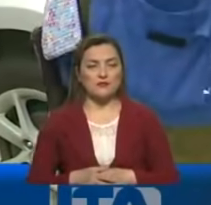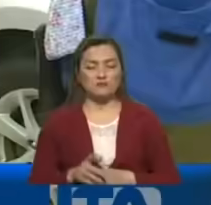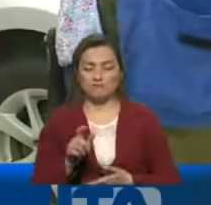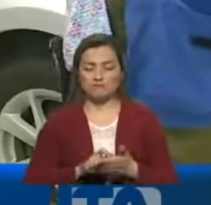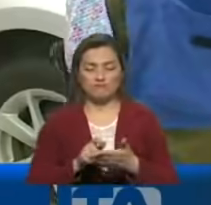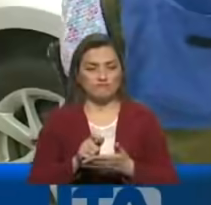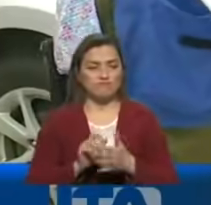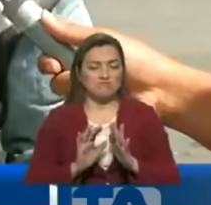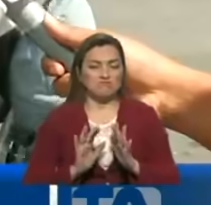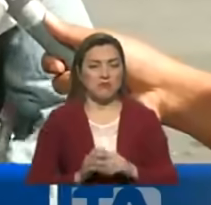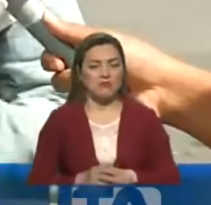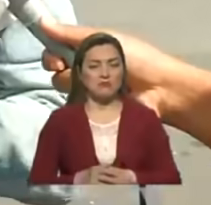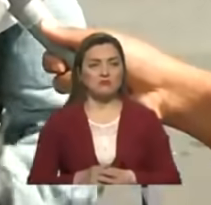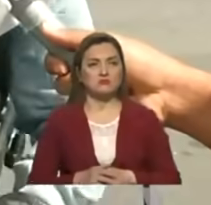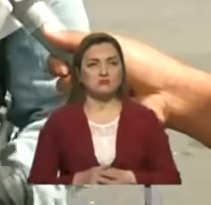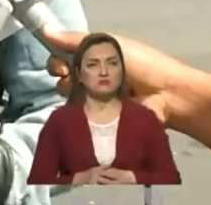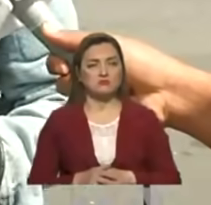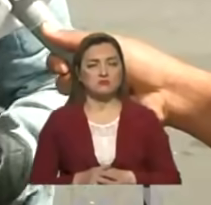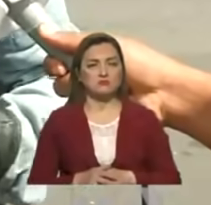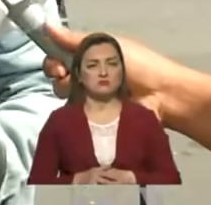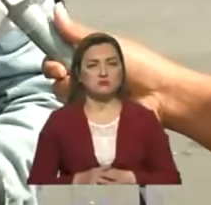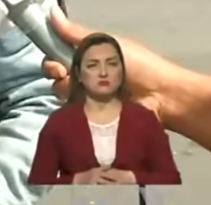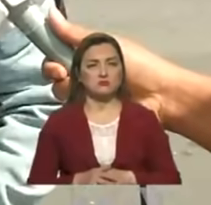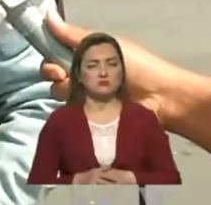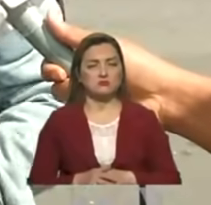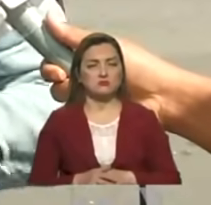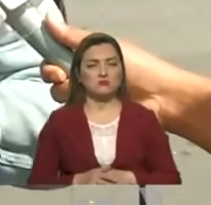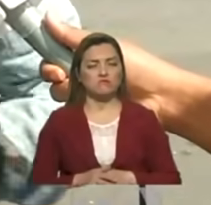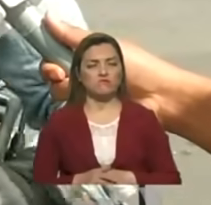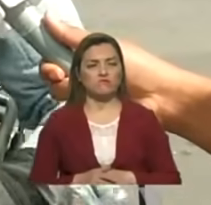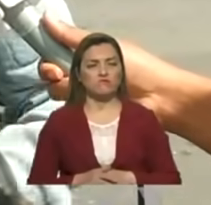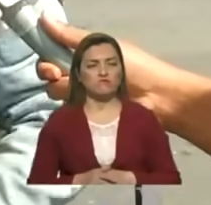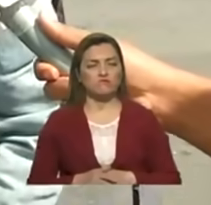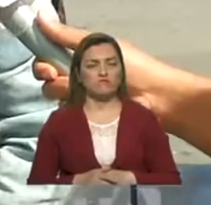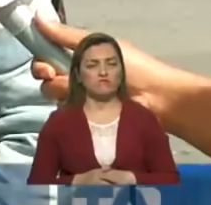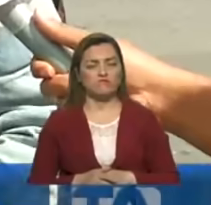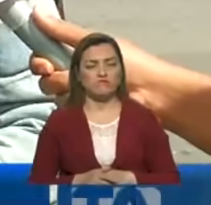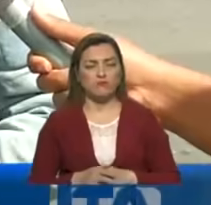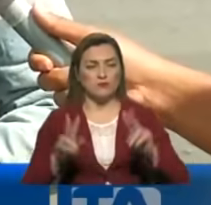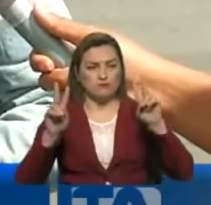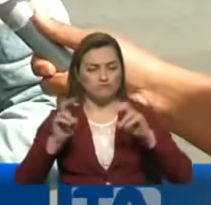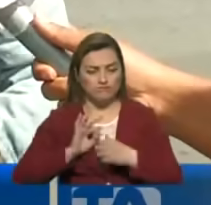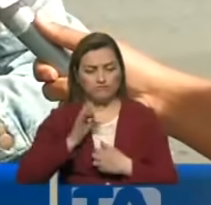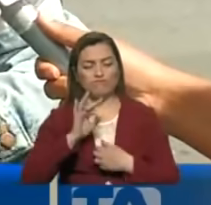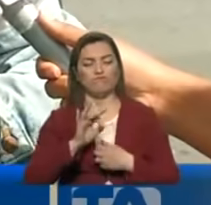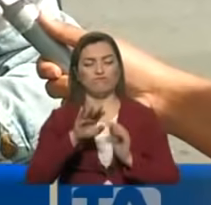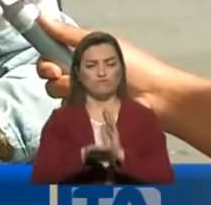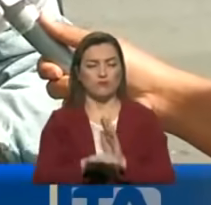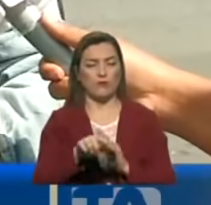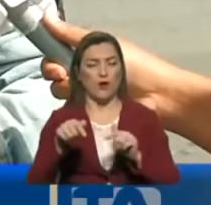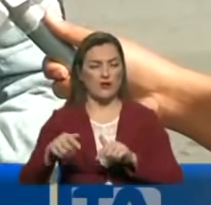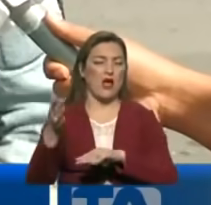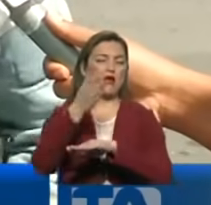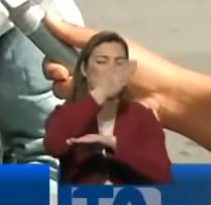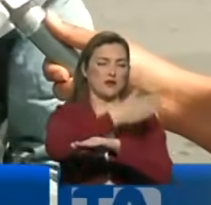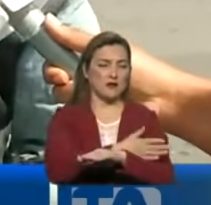usted estacionarse aquí. Por ejemplo, hoy lo tienes por pandemia y hoy esto pasa lleno. Y las personas que